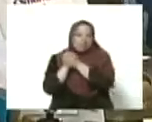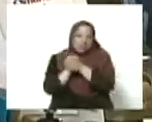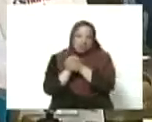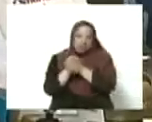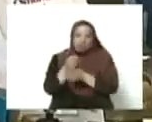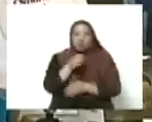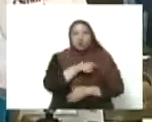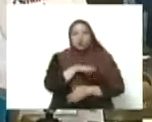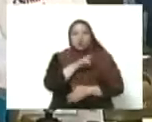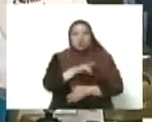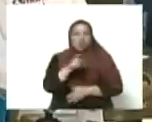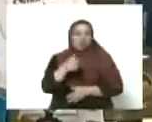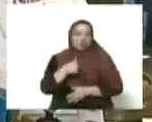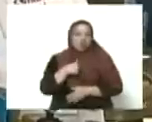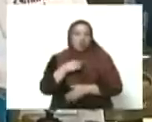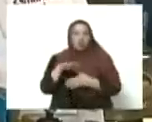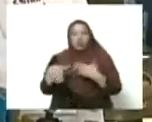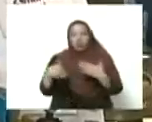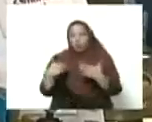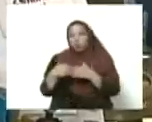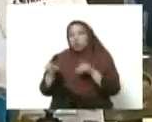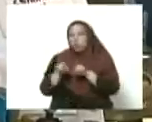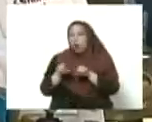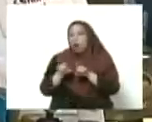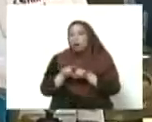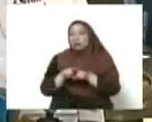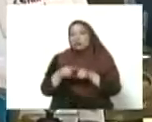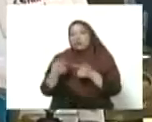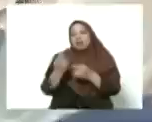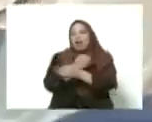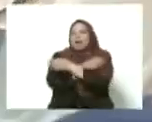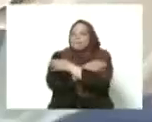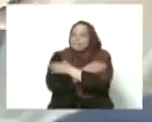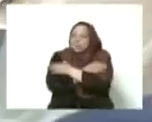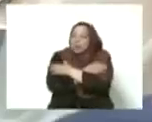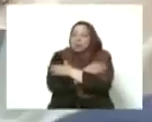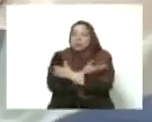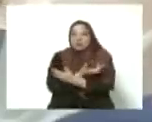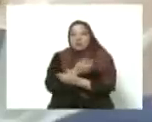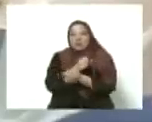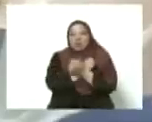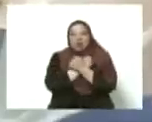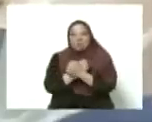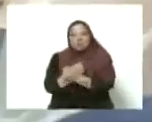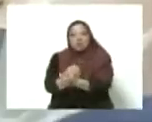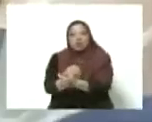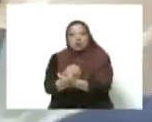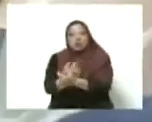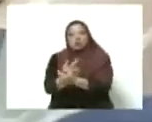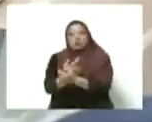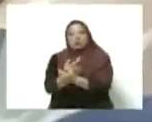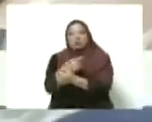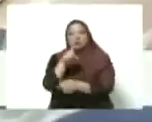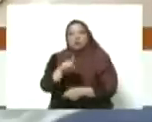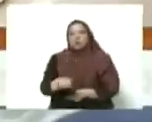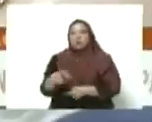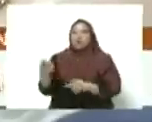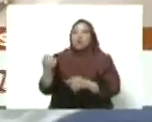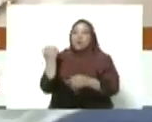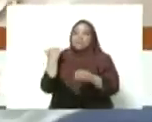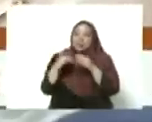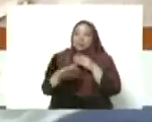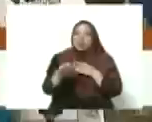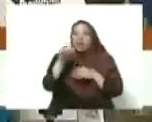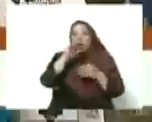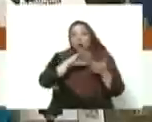lo sentimos cuando nos dimos nuestros abrazos de cariño, de amor, y se le transmitió a